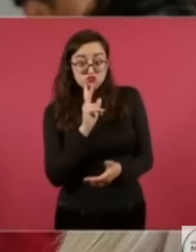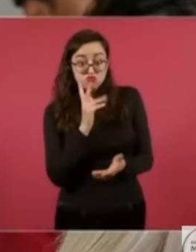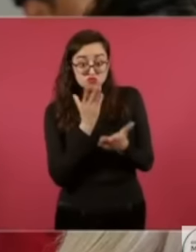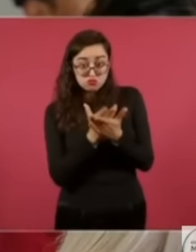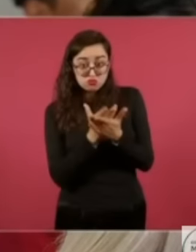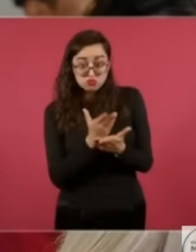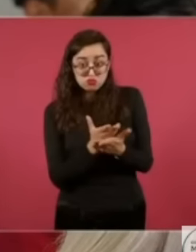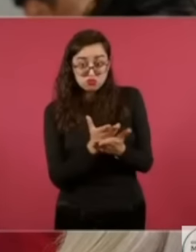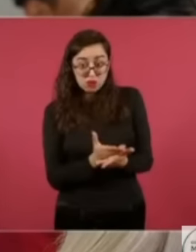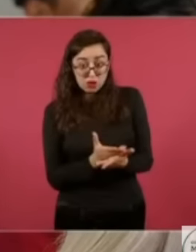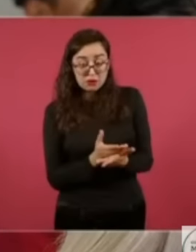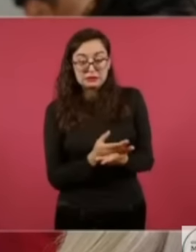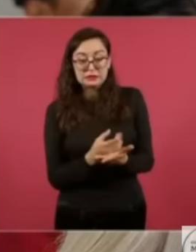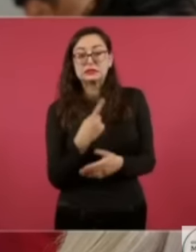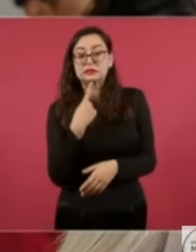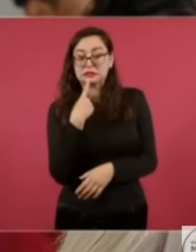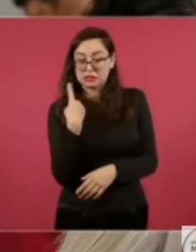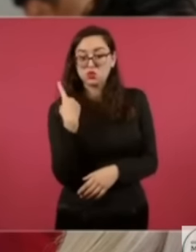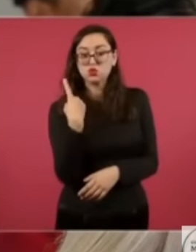pruebas, vete a denunciar.